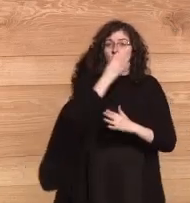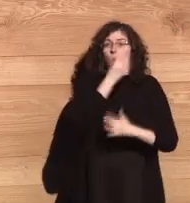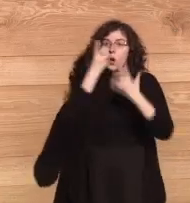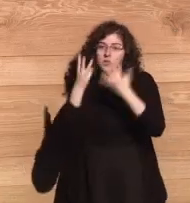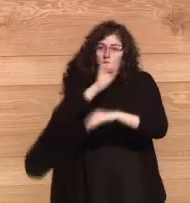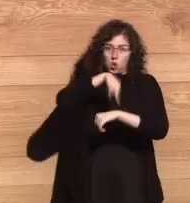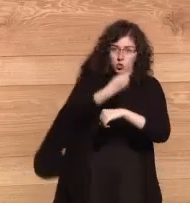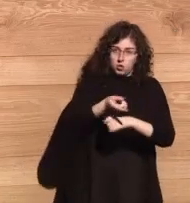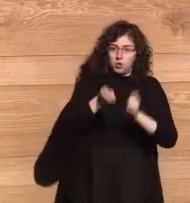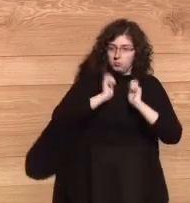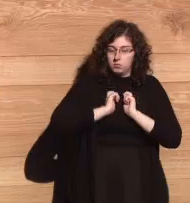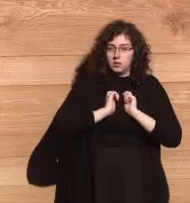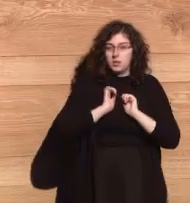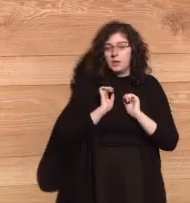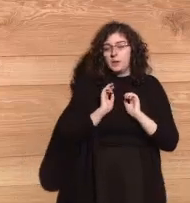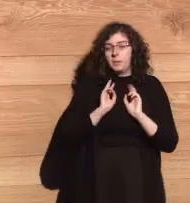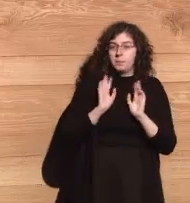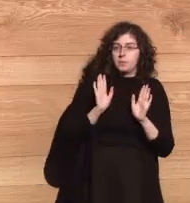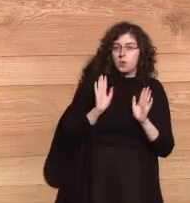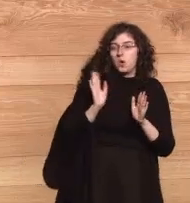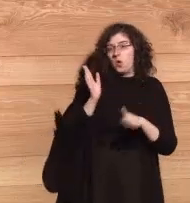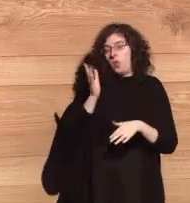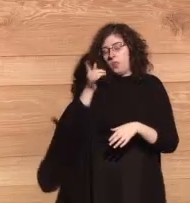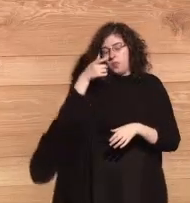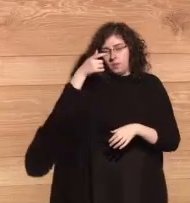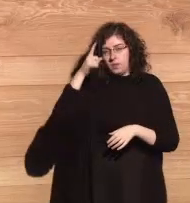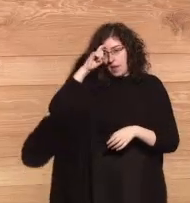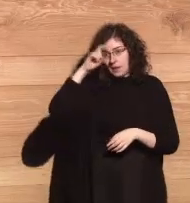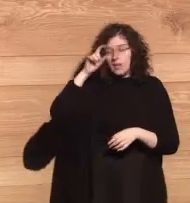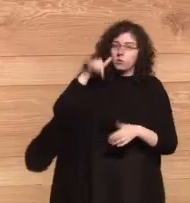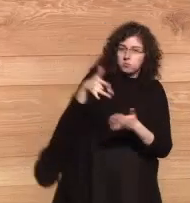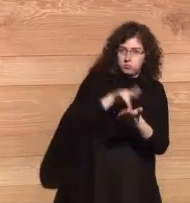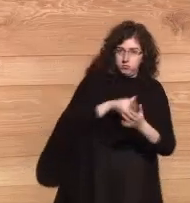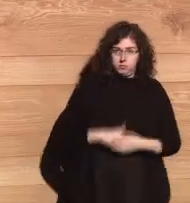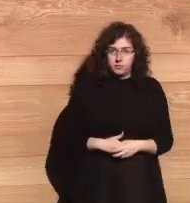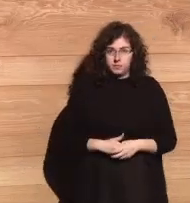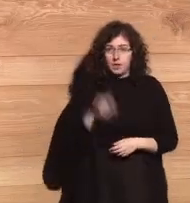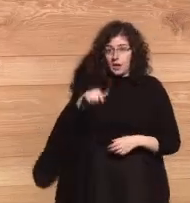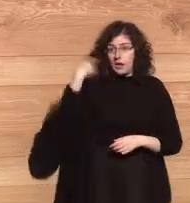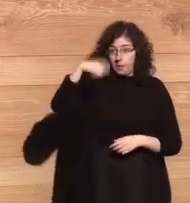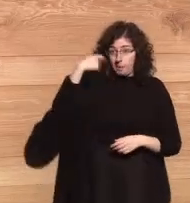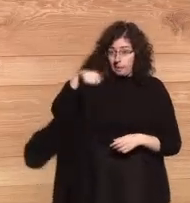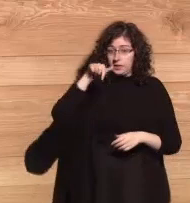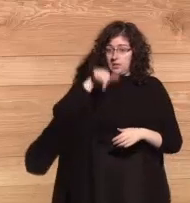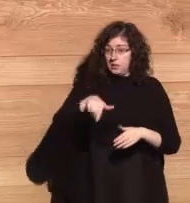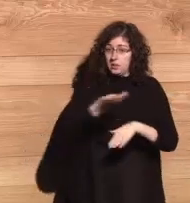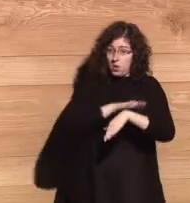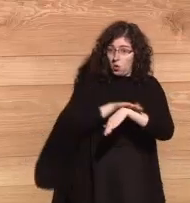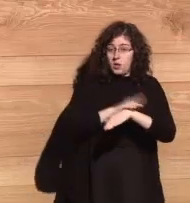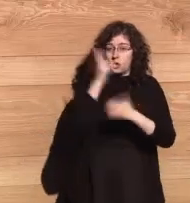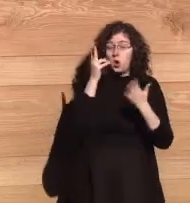horas, que fue en un principio con Zapatero. Ya te he explicado que era el presidente del gobierno en ese momento, en